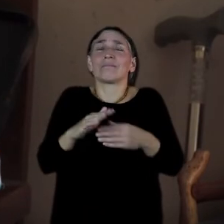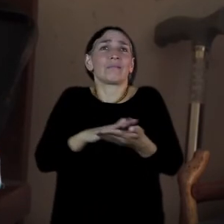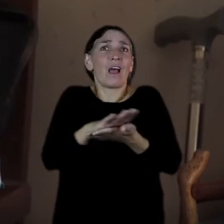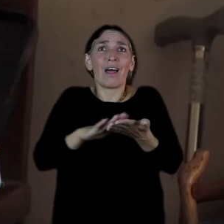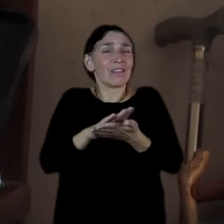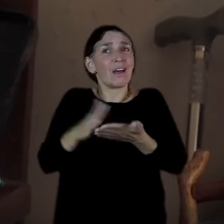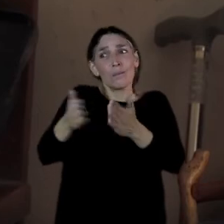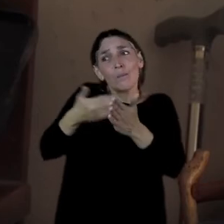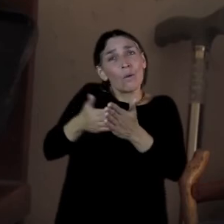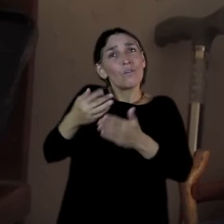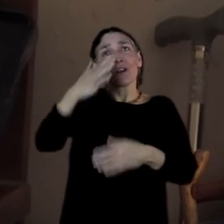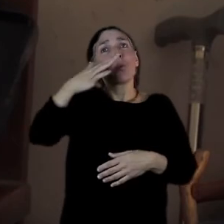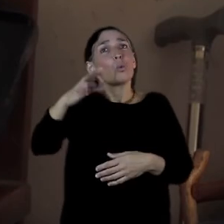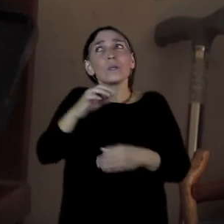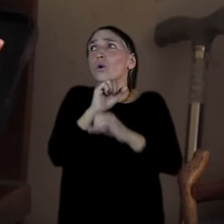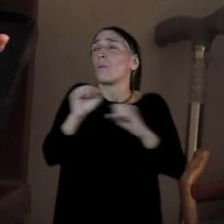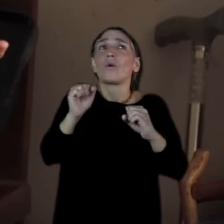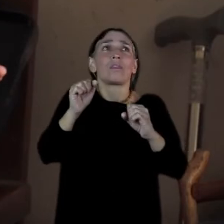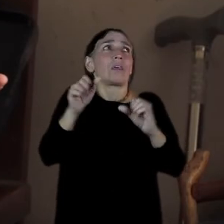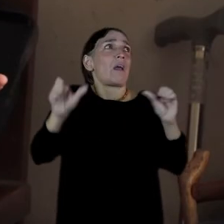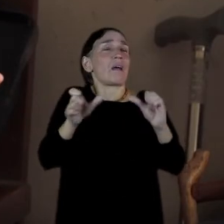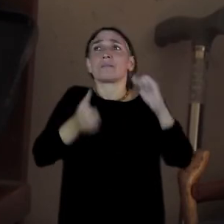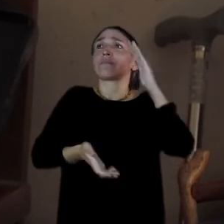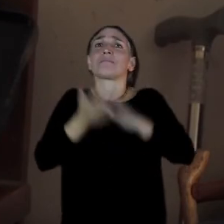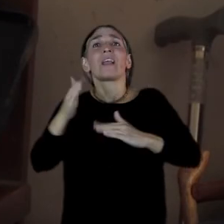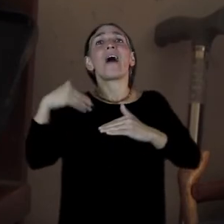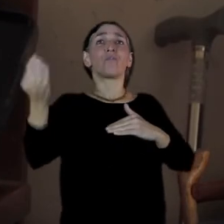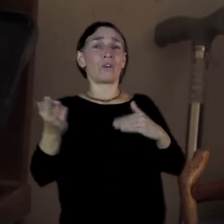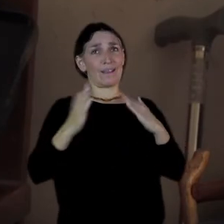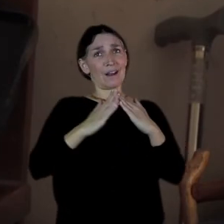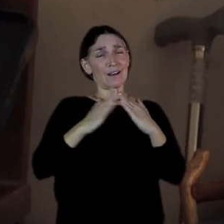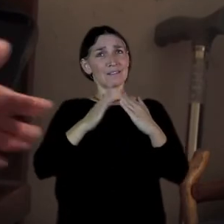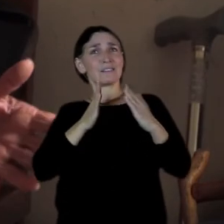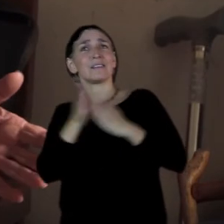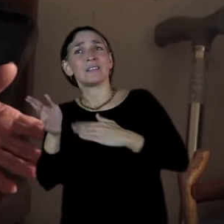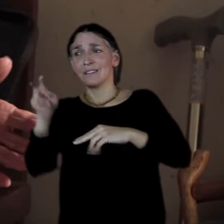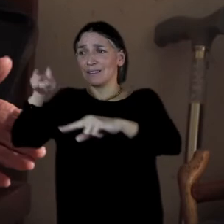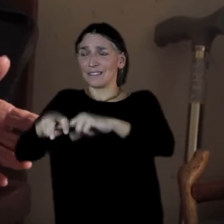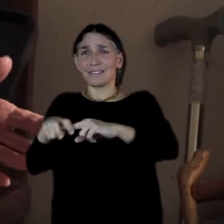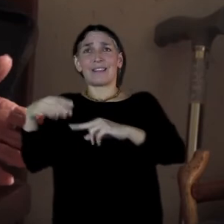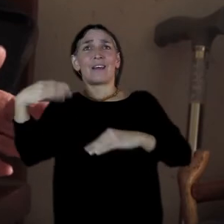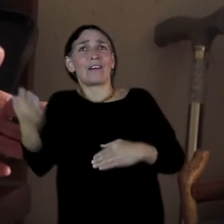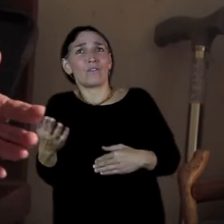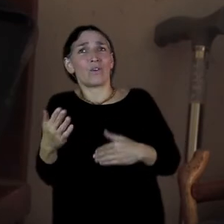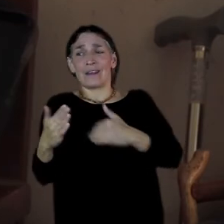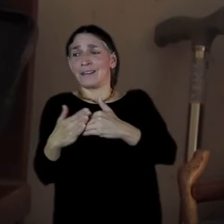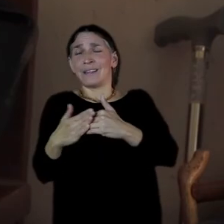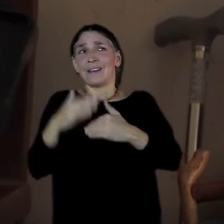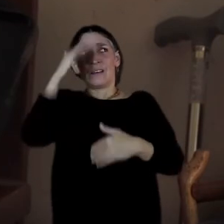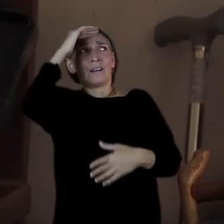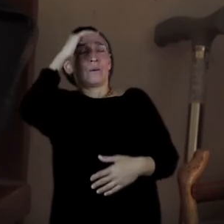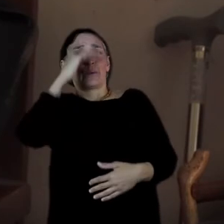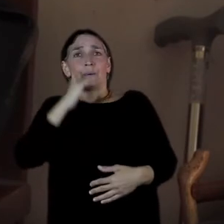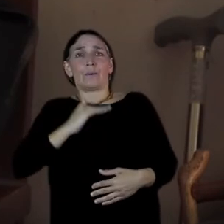nada pobre porque ella lo único que atina va a irse salía de la casa se